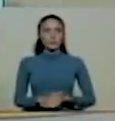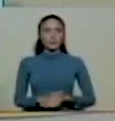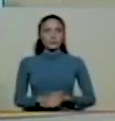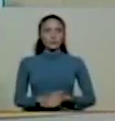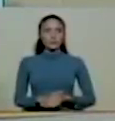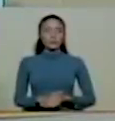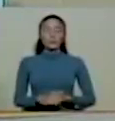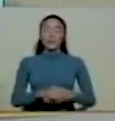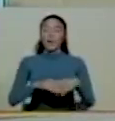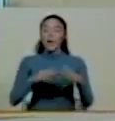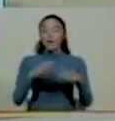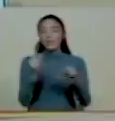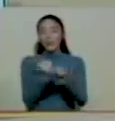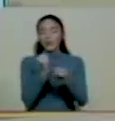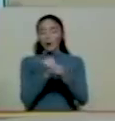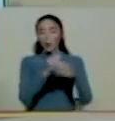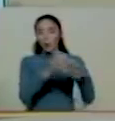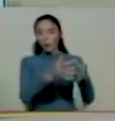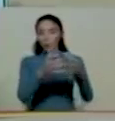En equipos de trabajo.